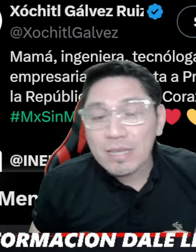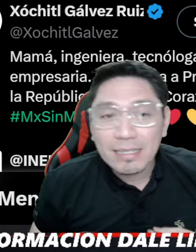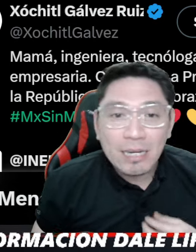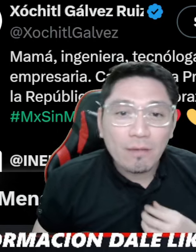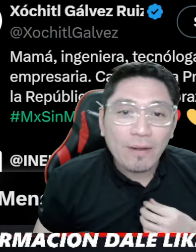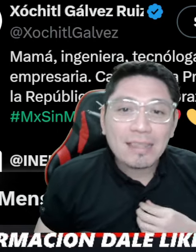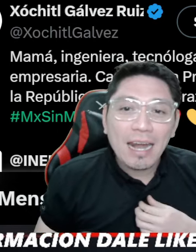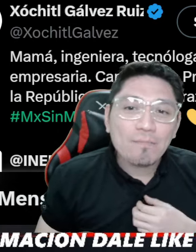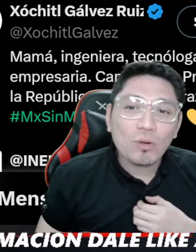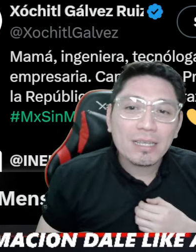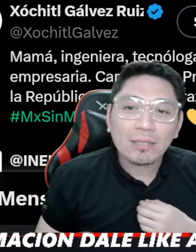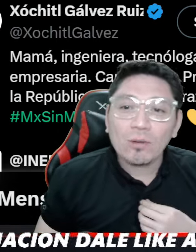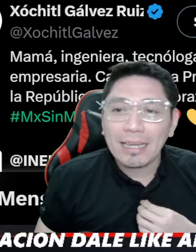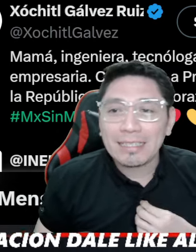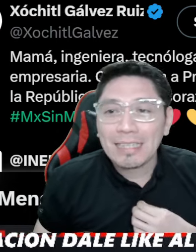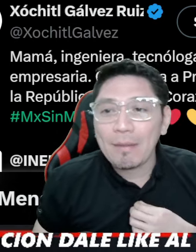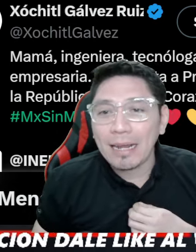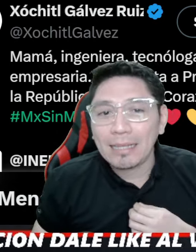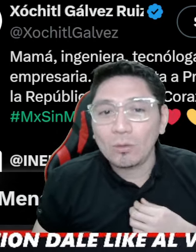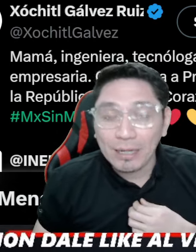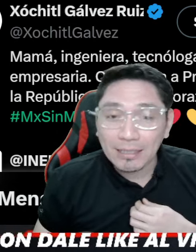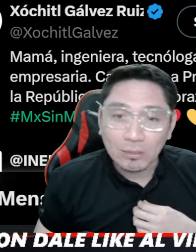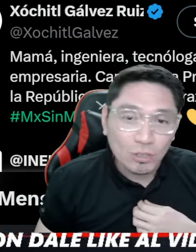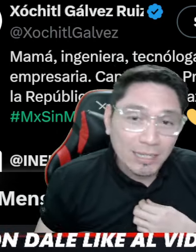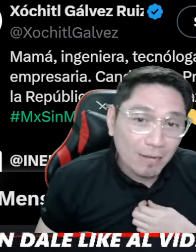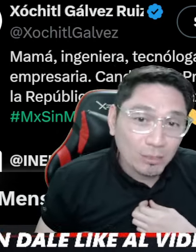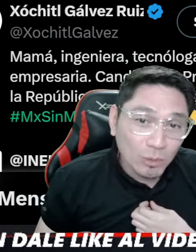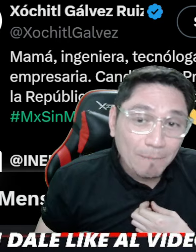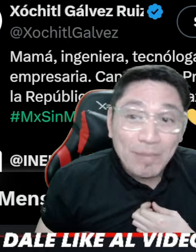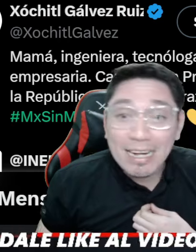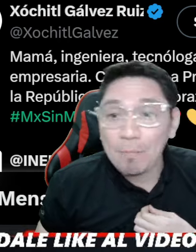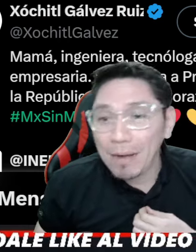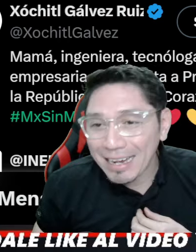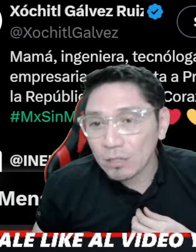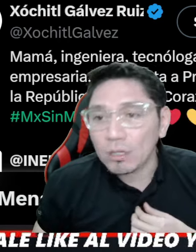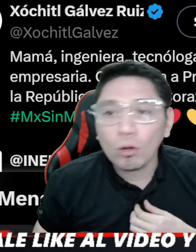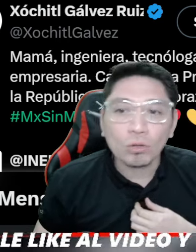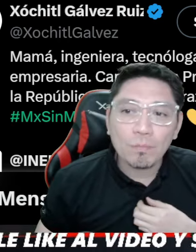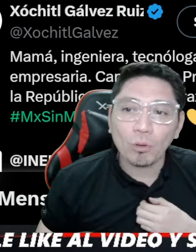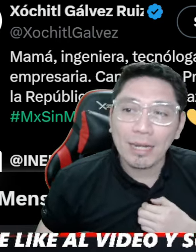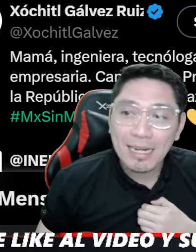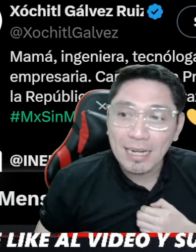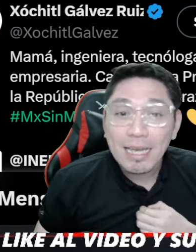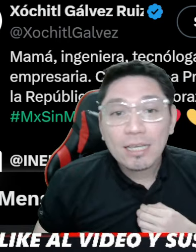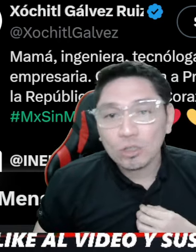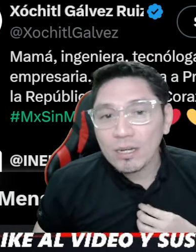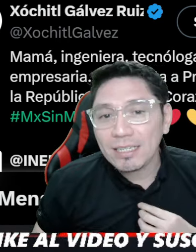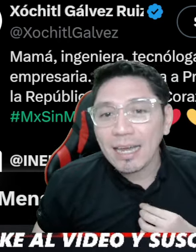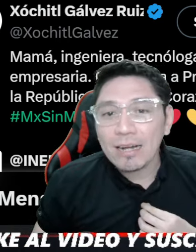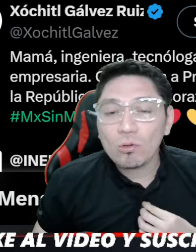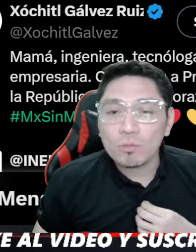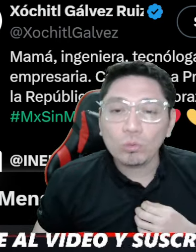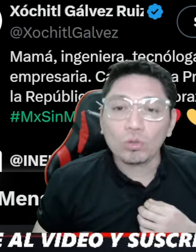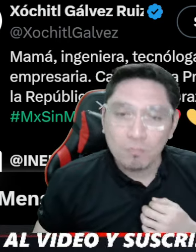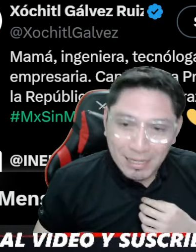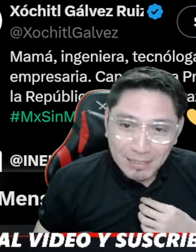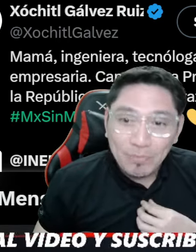Noroña escribe frente a la impunidad con la que se está manejando Berta sochil Gálvez Ruiz en el plagio de logotipo del INE solicitaré